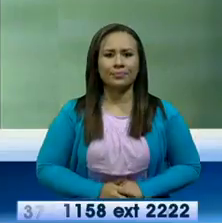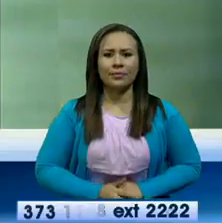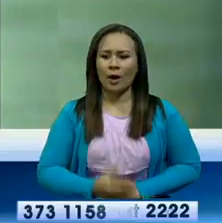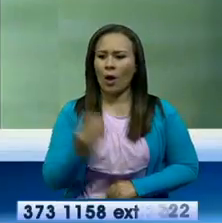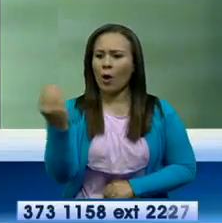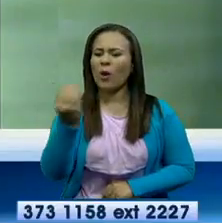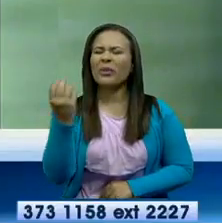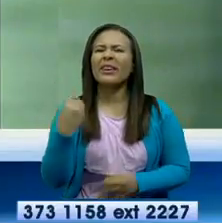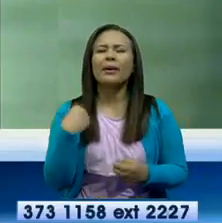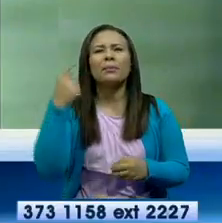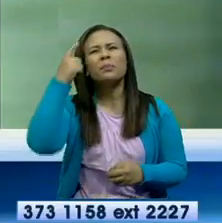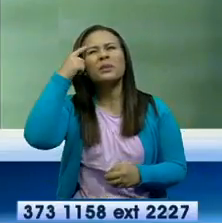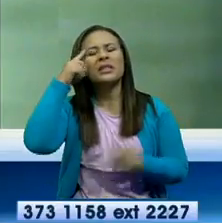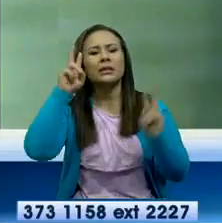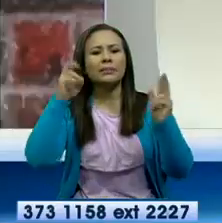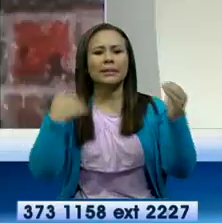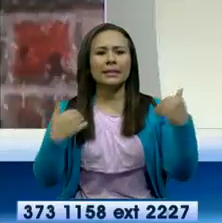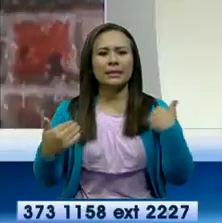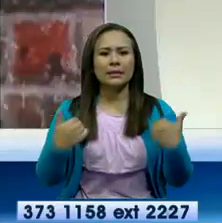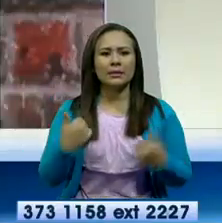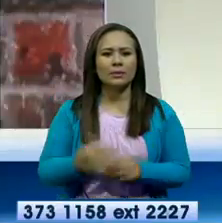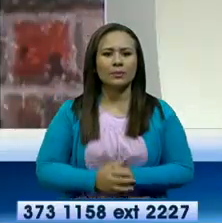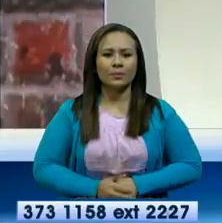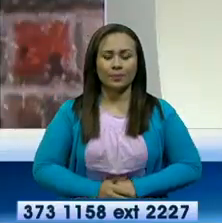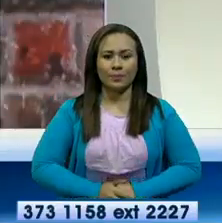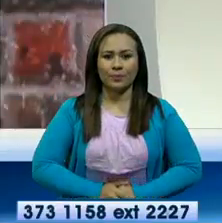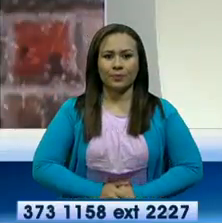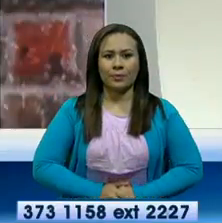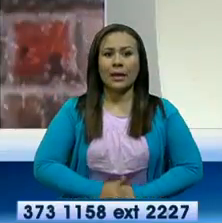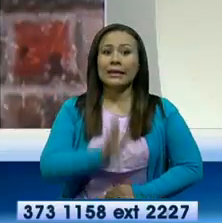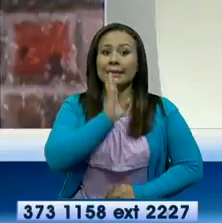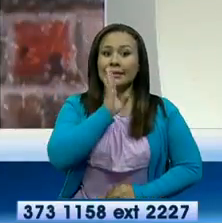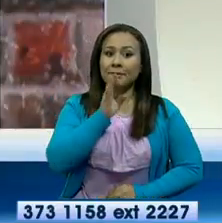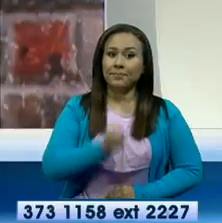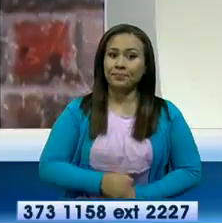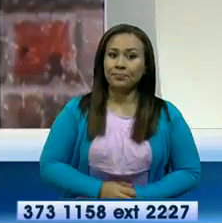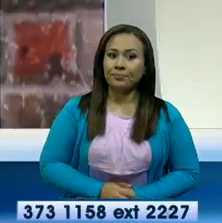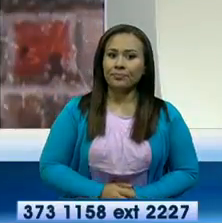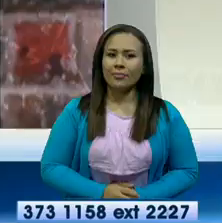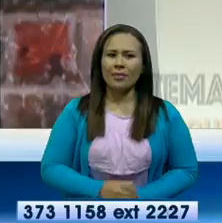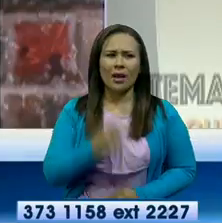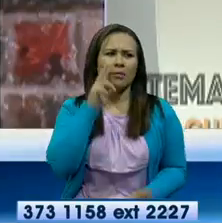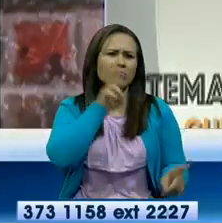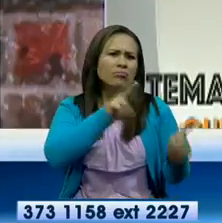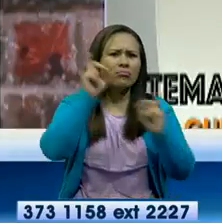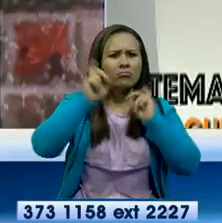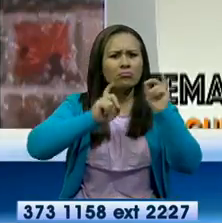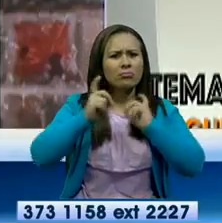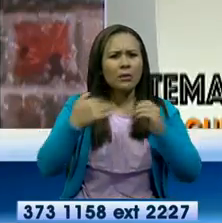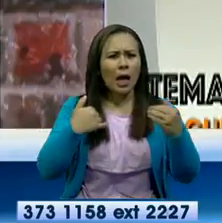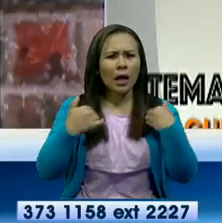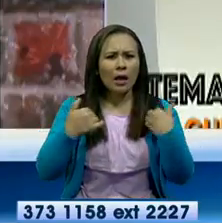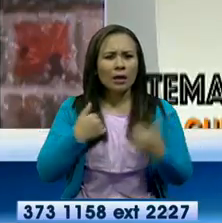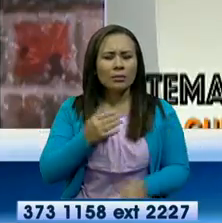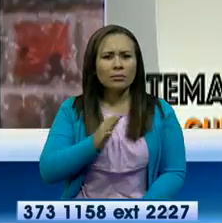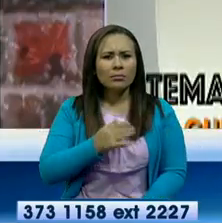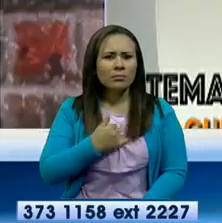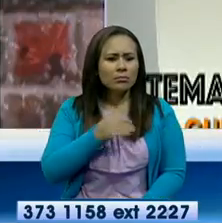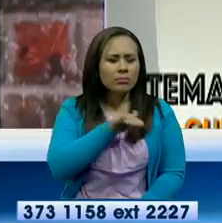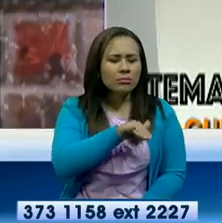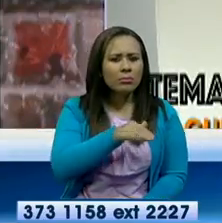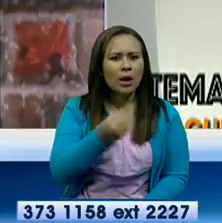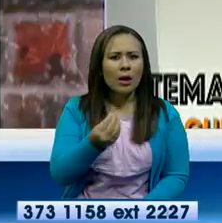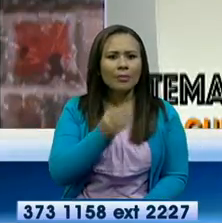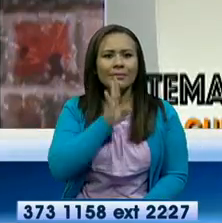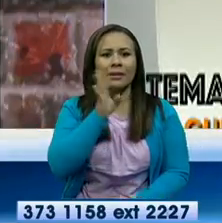jóvenes el teatro típicamente bueno siempre hay la inquietud de la actuación a veces no desde el referente del teatro sino desde